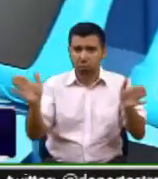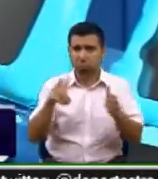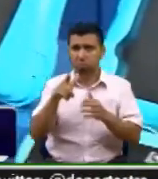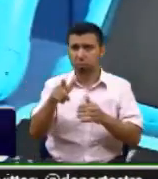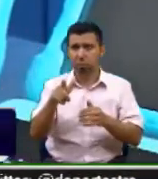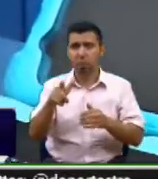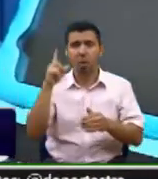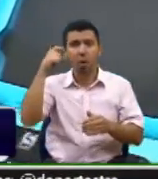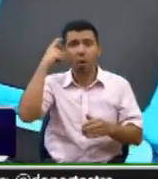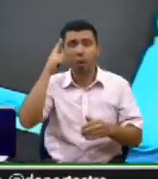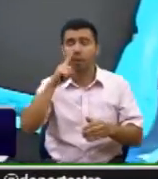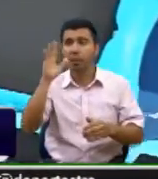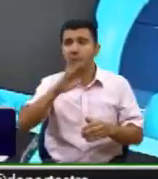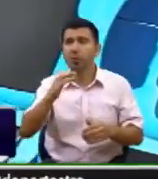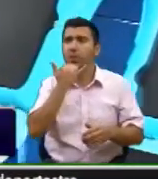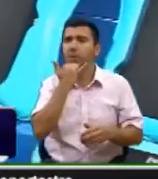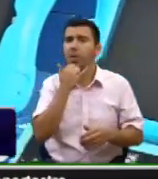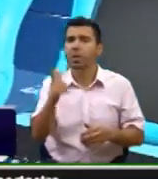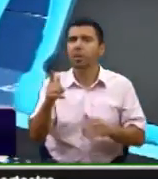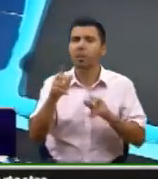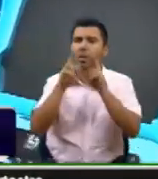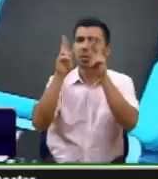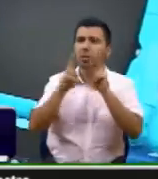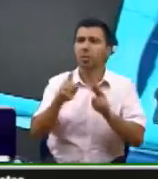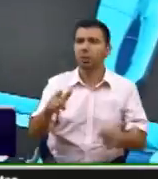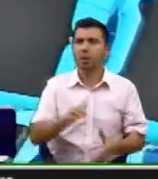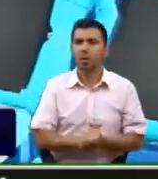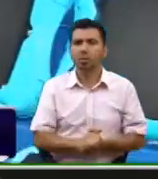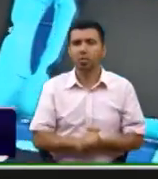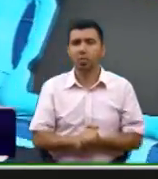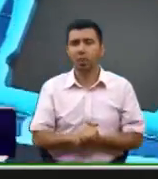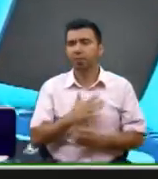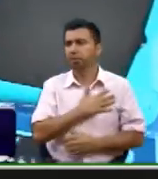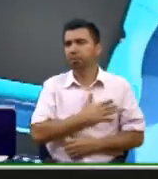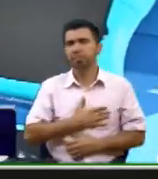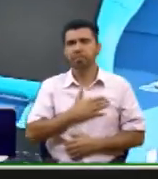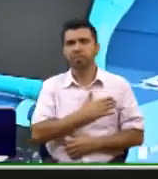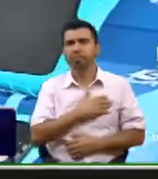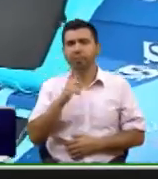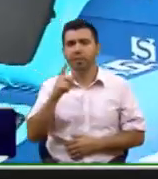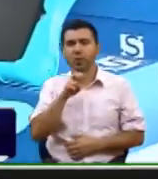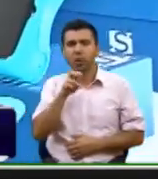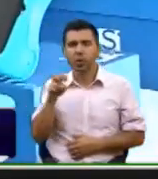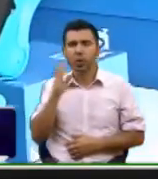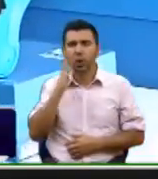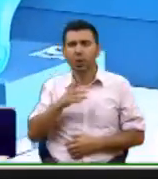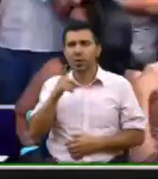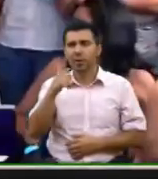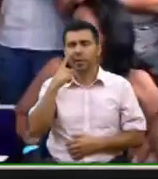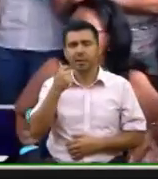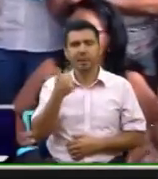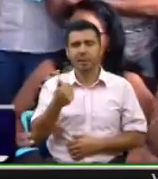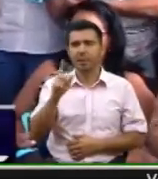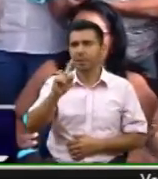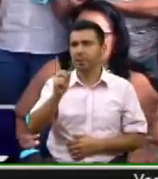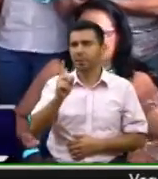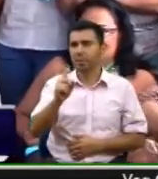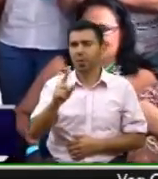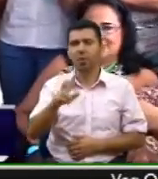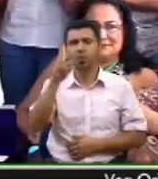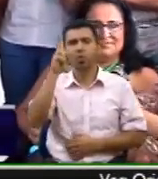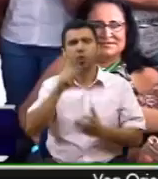nacional. Infortunadamente, la situación del departamento norte de Santander y de los colegios en la ciudad no es la mejor. Habló de una cifra